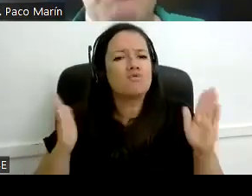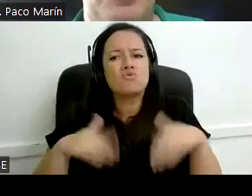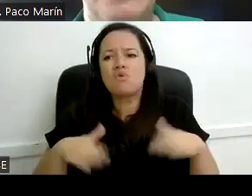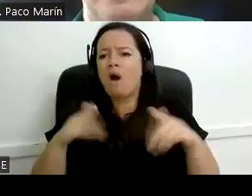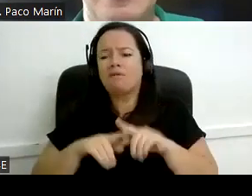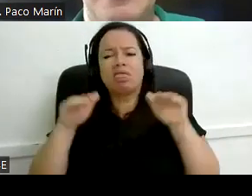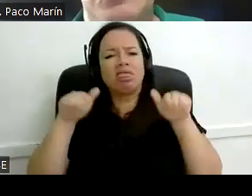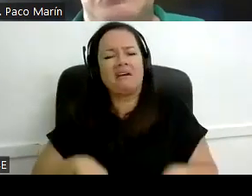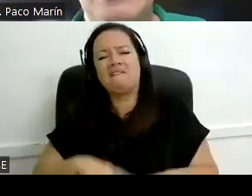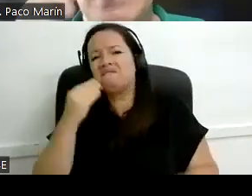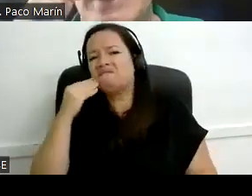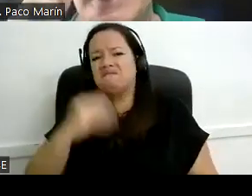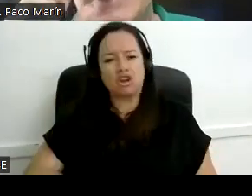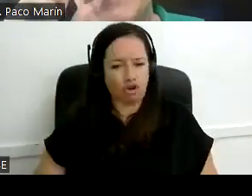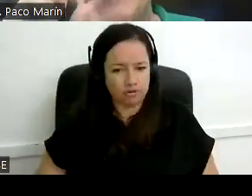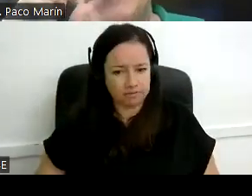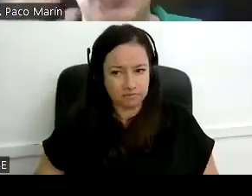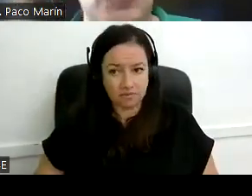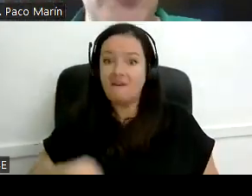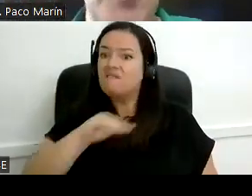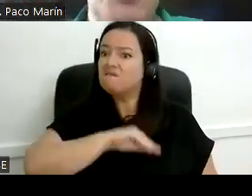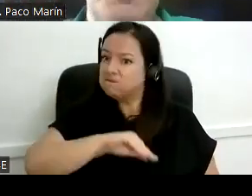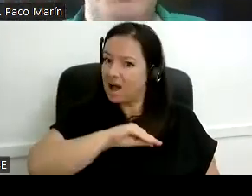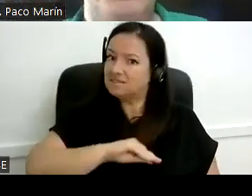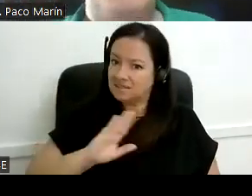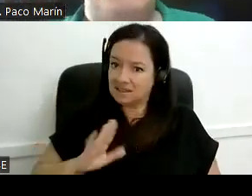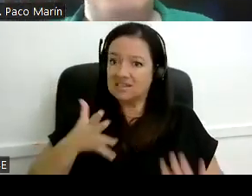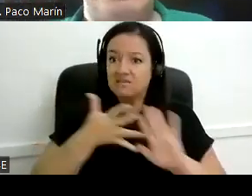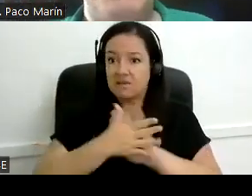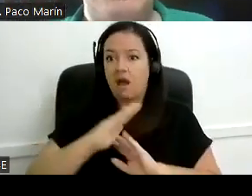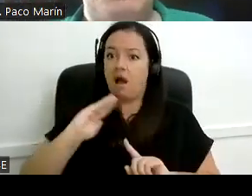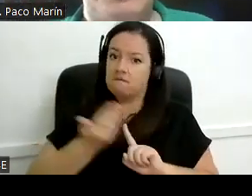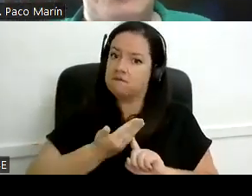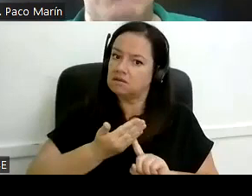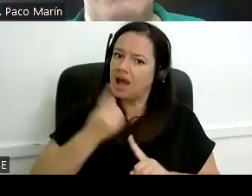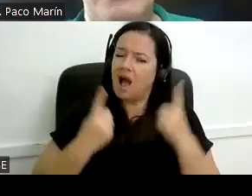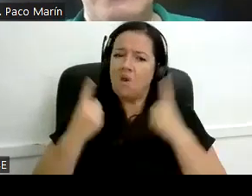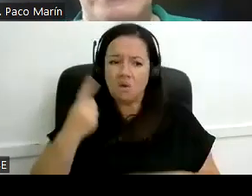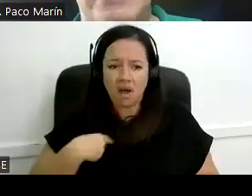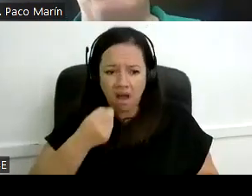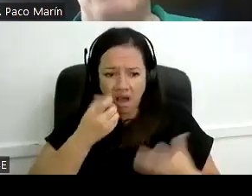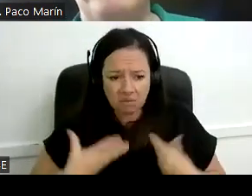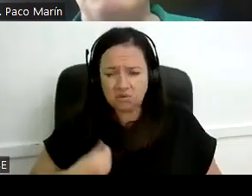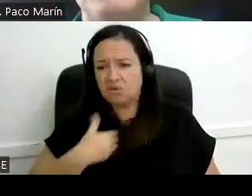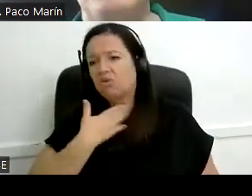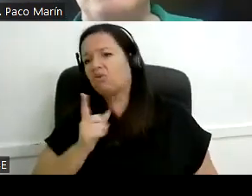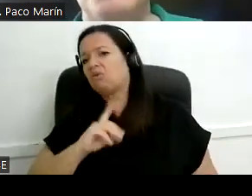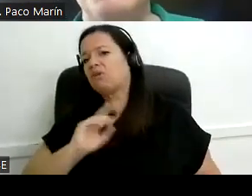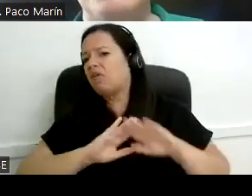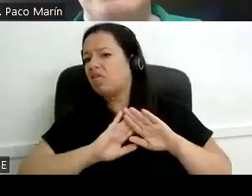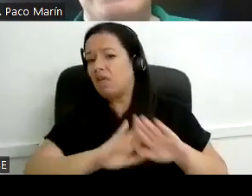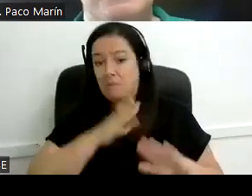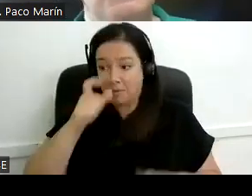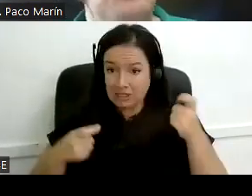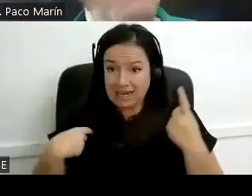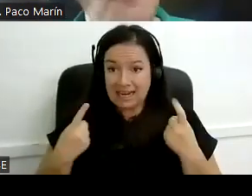muy importante de la libido. Esto condiciona muchas veces este tratamiento, porque aunque hay personas que realmente lo